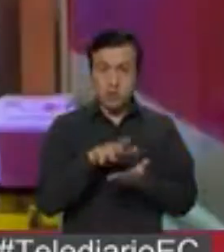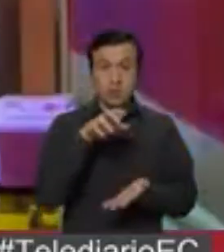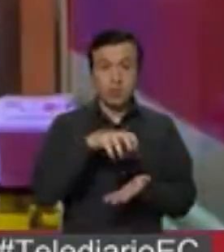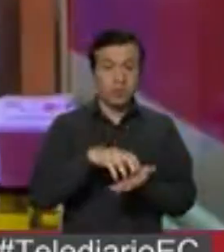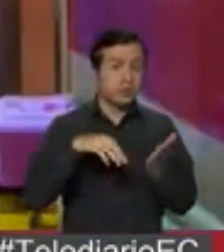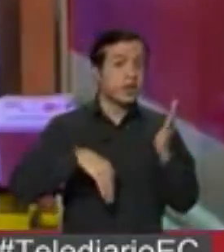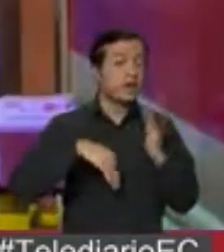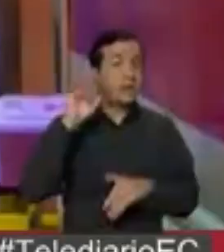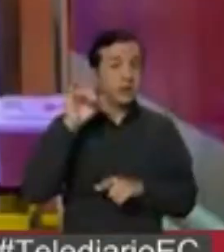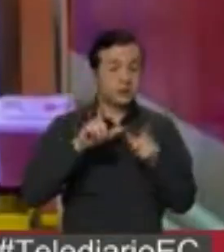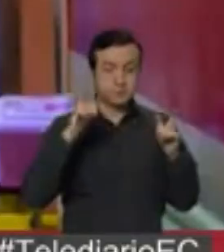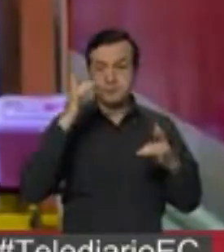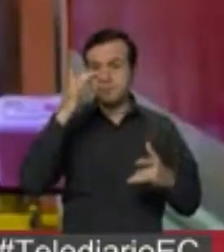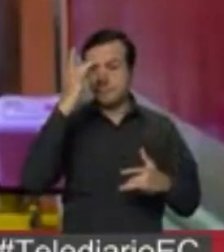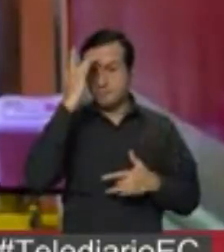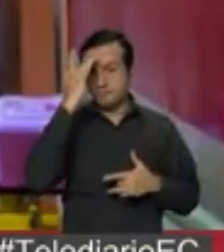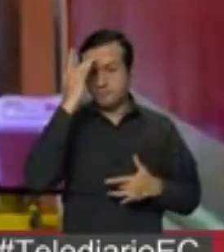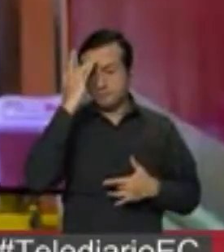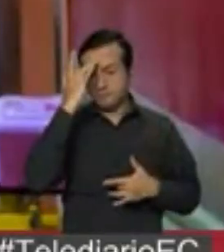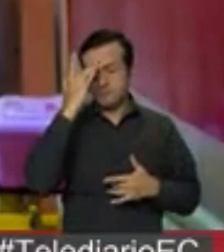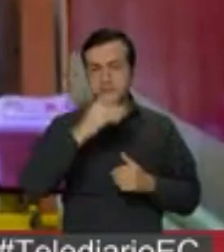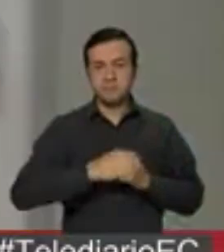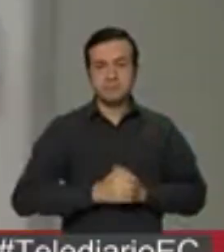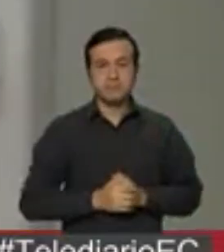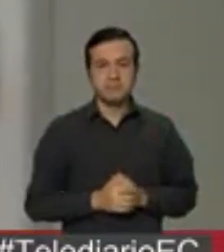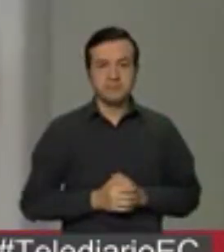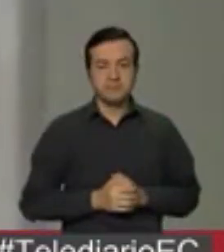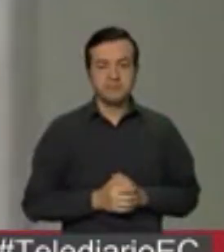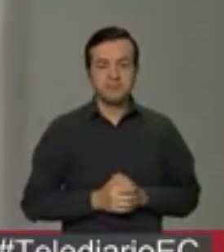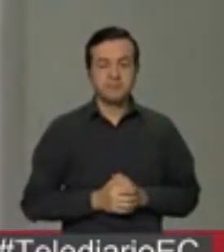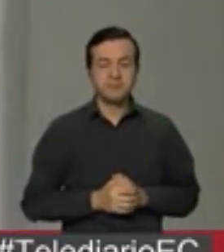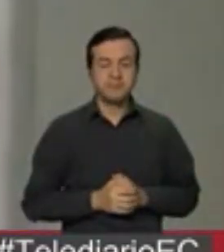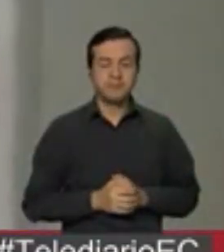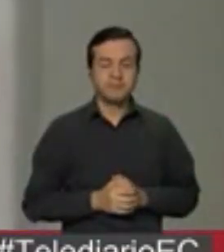mantienen el mayor número de casos positivos confirmados. Eduardo Córdoba, Medios Públicos.